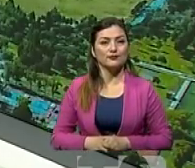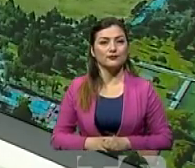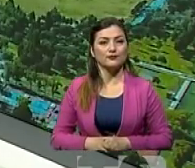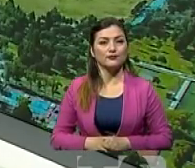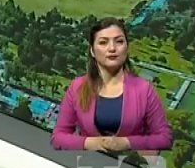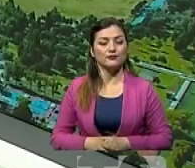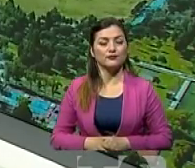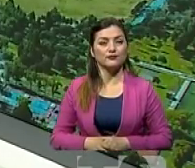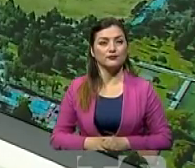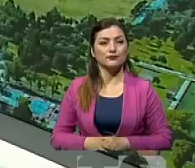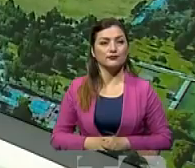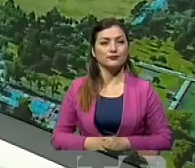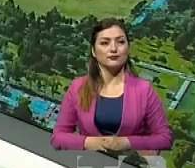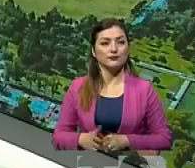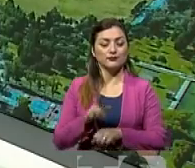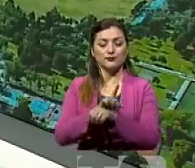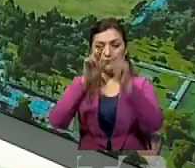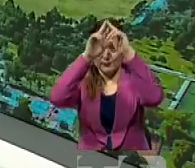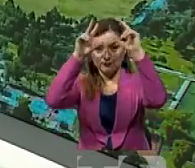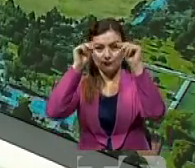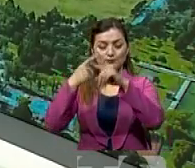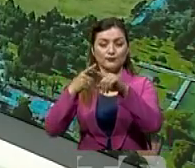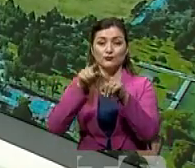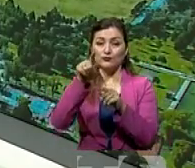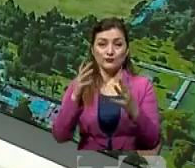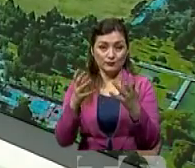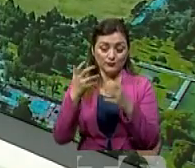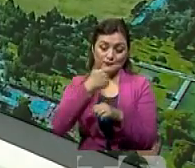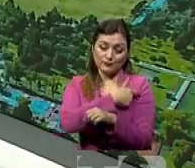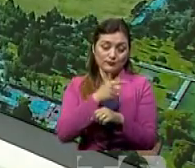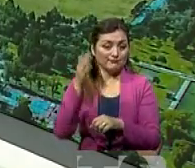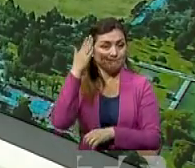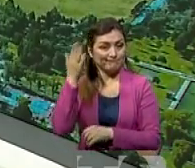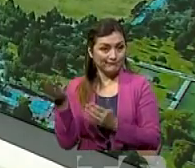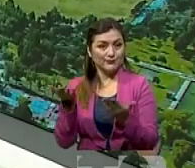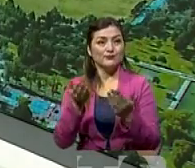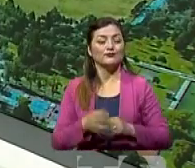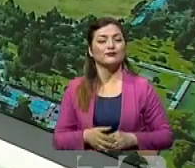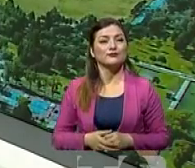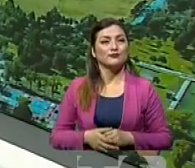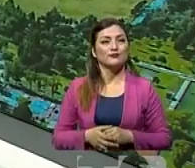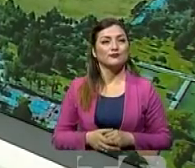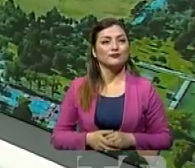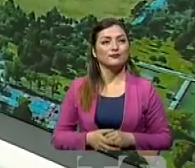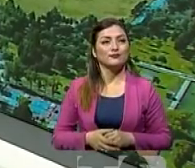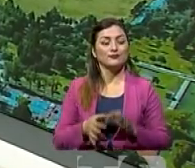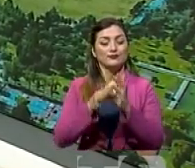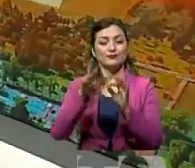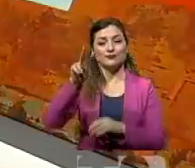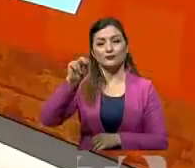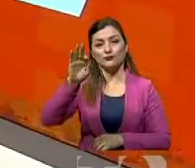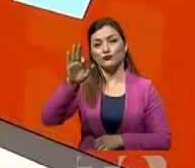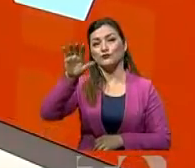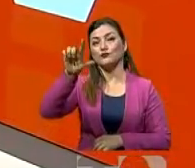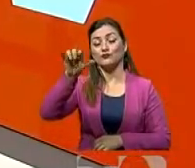Esta información debe tener en cuenta, si es que usted desea irse a vacunar, pues ya lo sabe. Vamos ahora sí a darle de paso a nuestra compañera Natalie